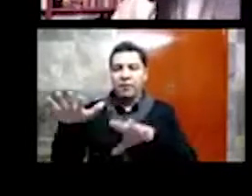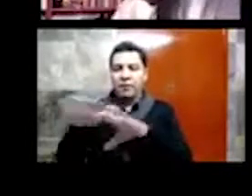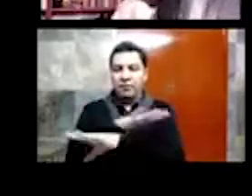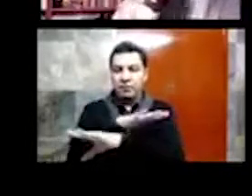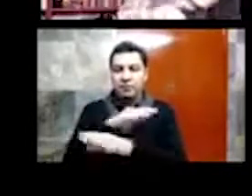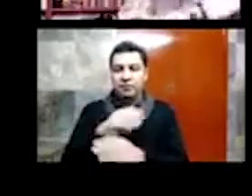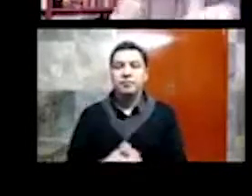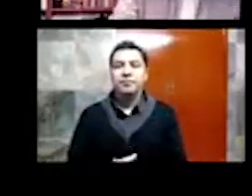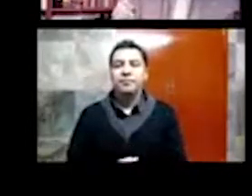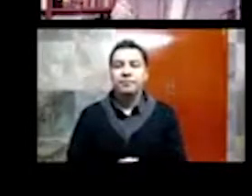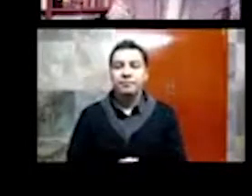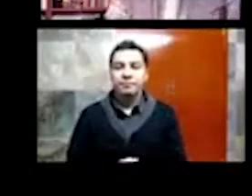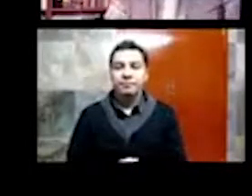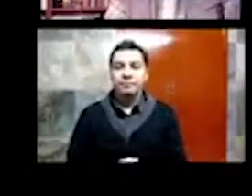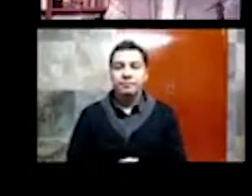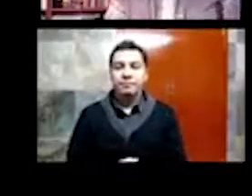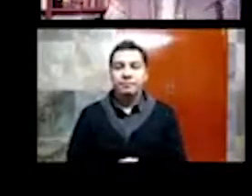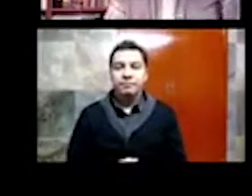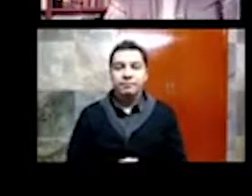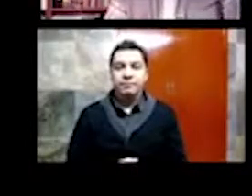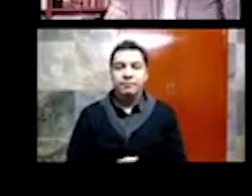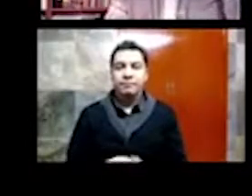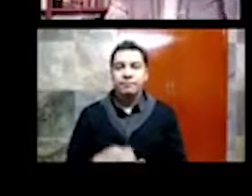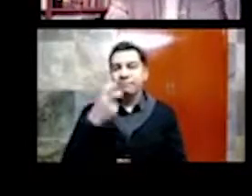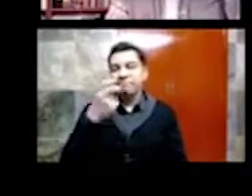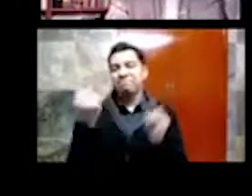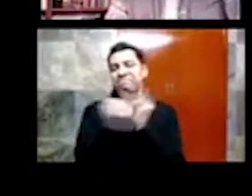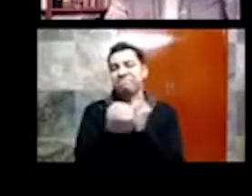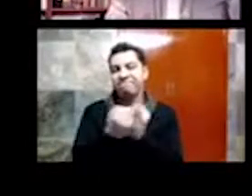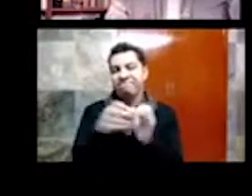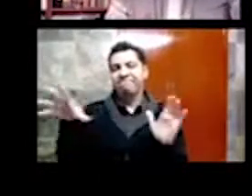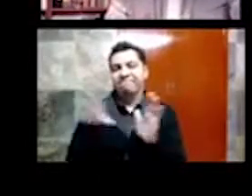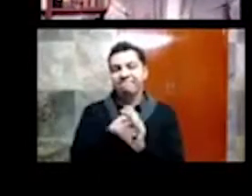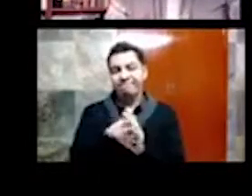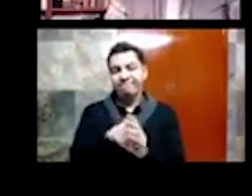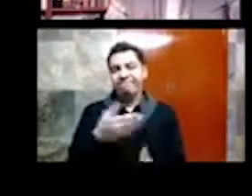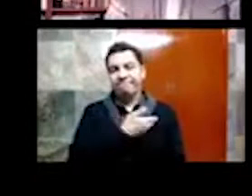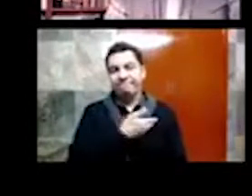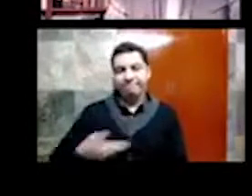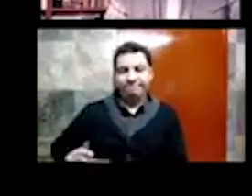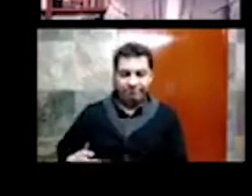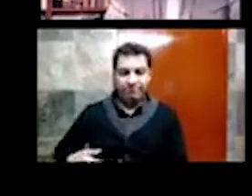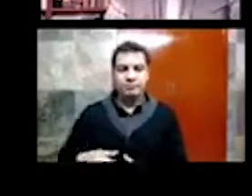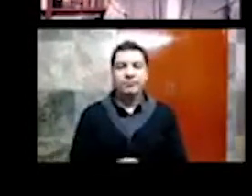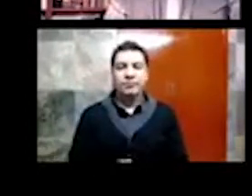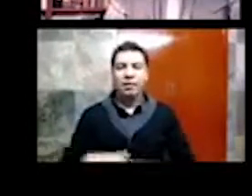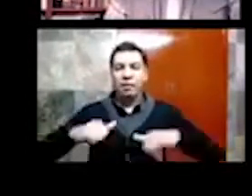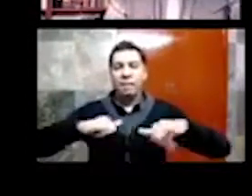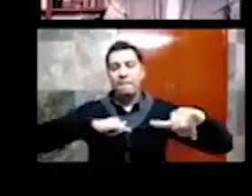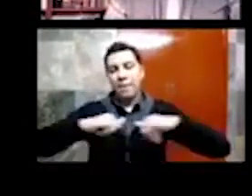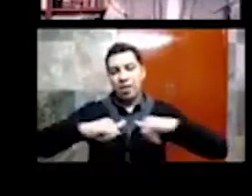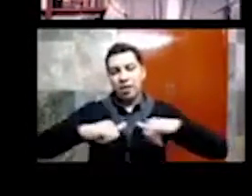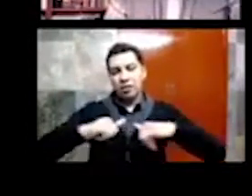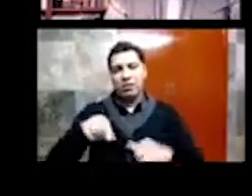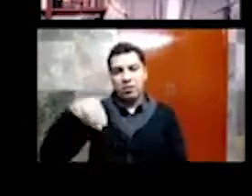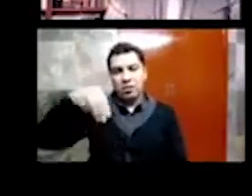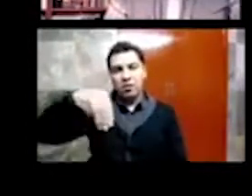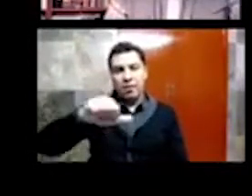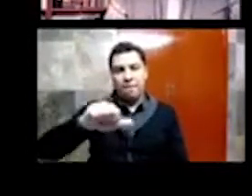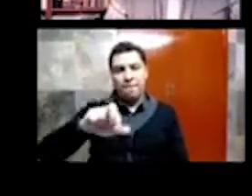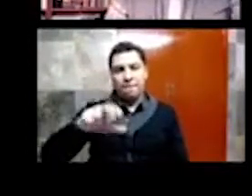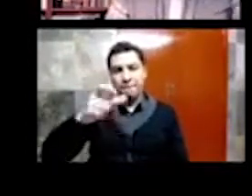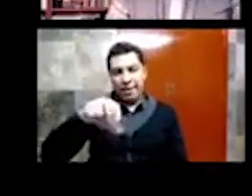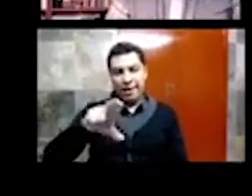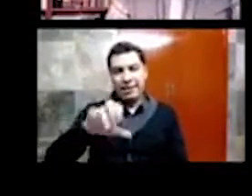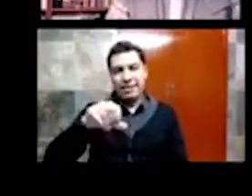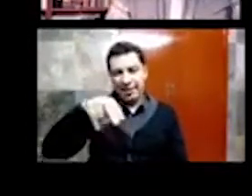Algo muy familiar en nuestra época. Este es el plano de Marquina, en donde podemos